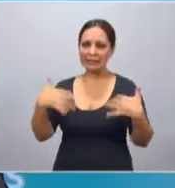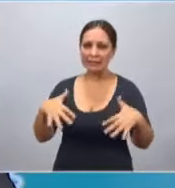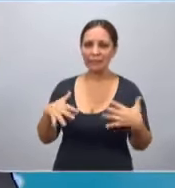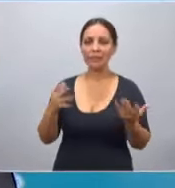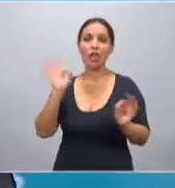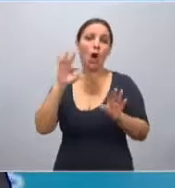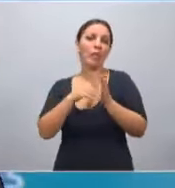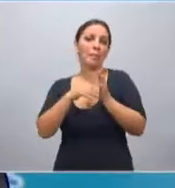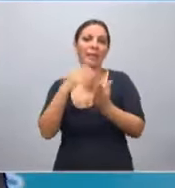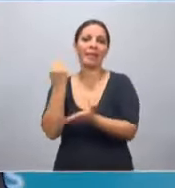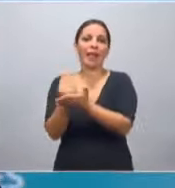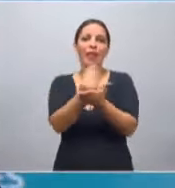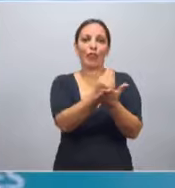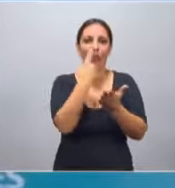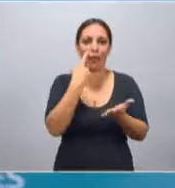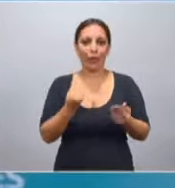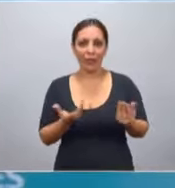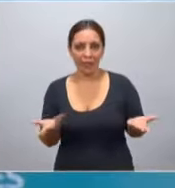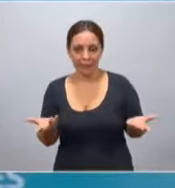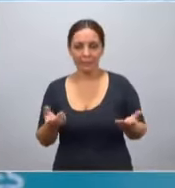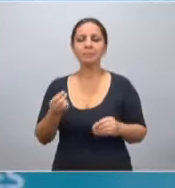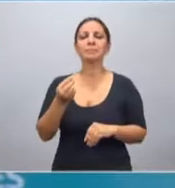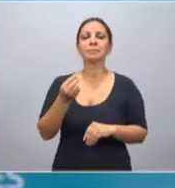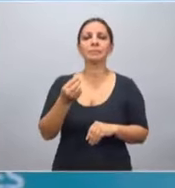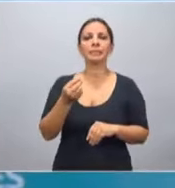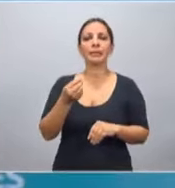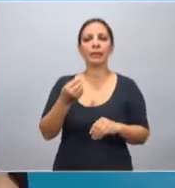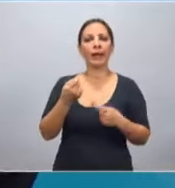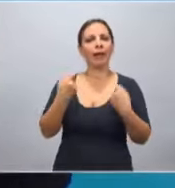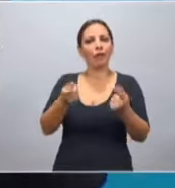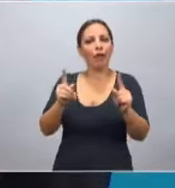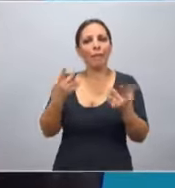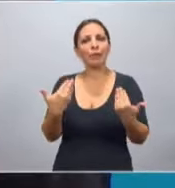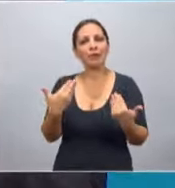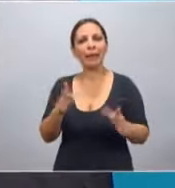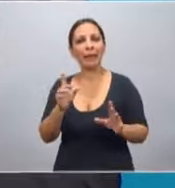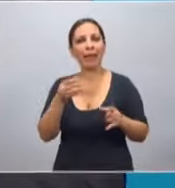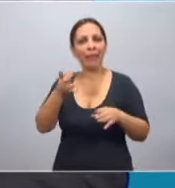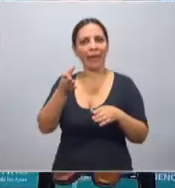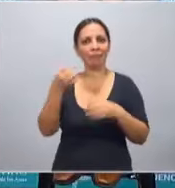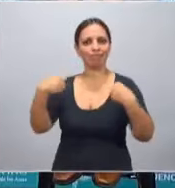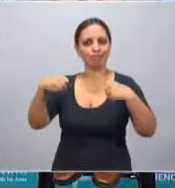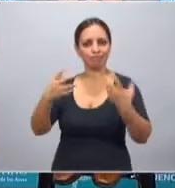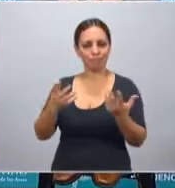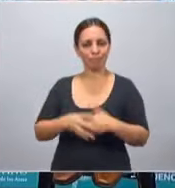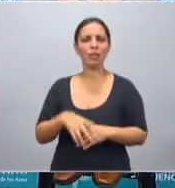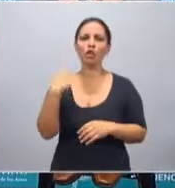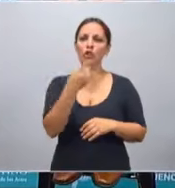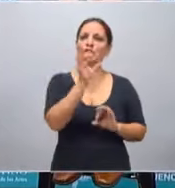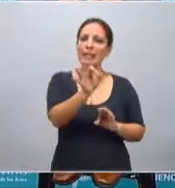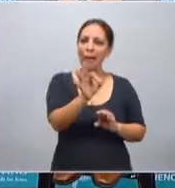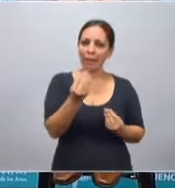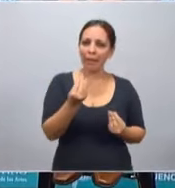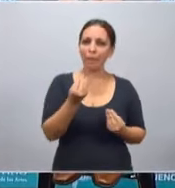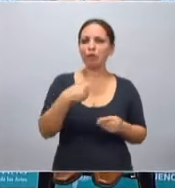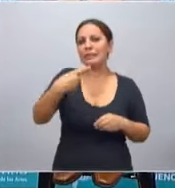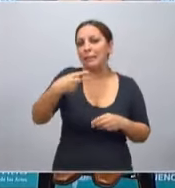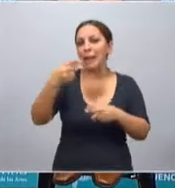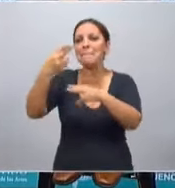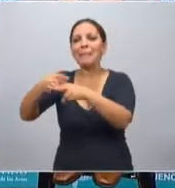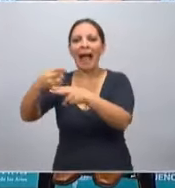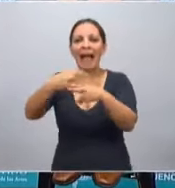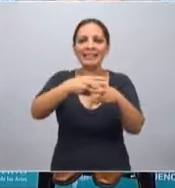geográficas o sus condiciones sociales le impediría Nosotros sabemos que en cada en cada Placita en cada